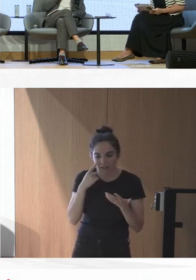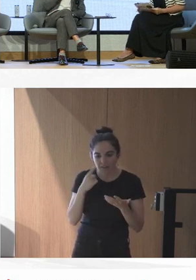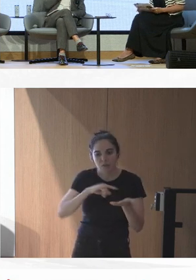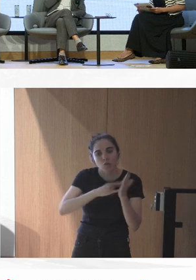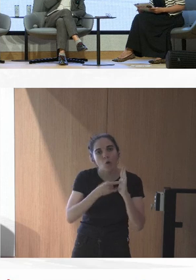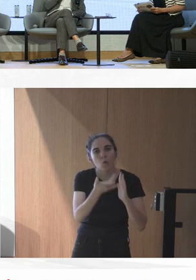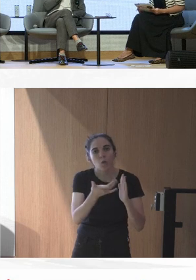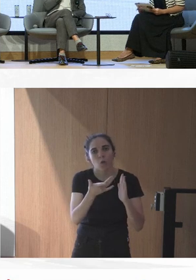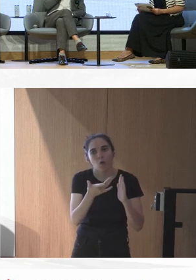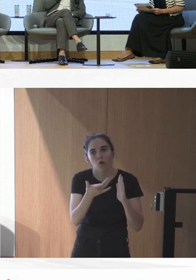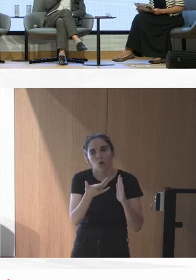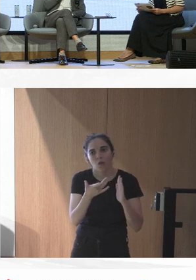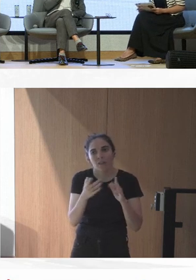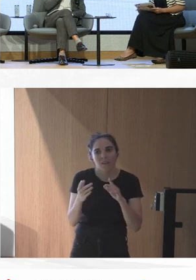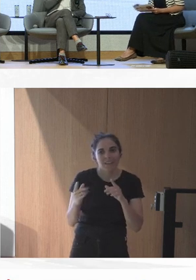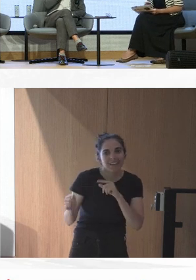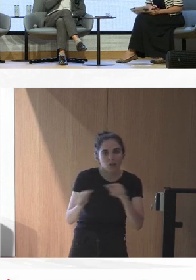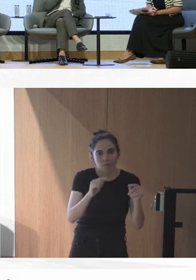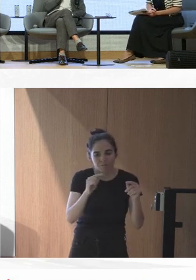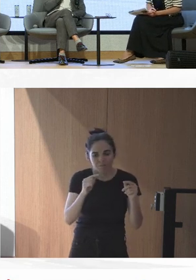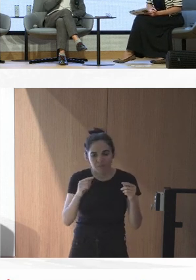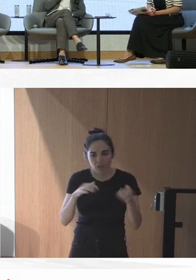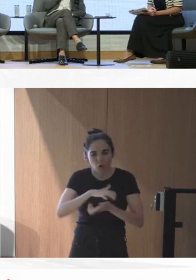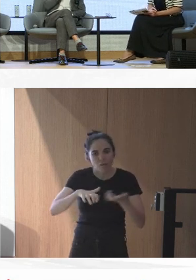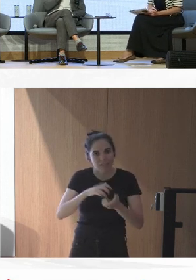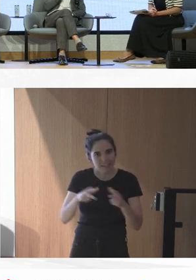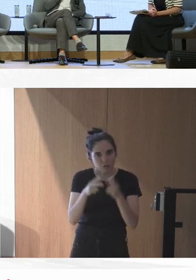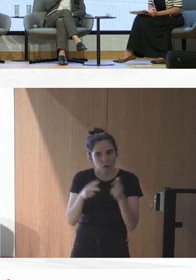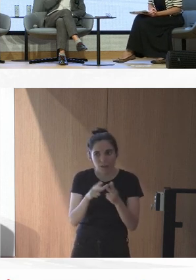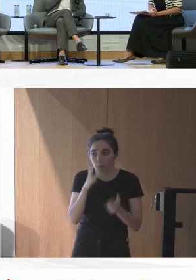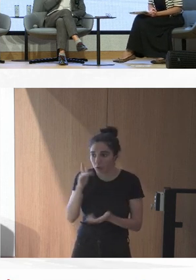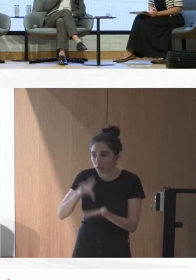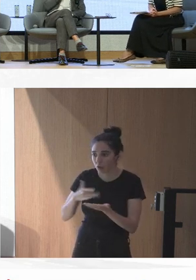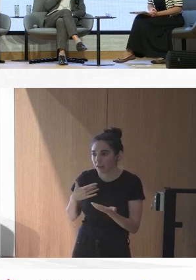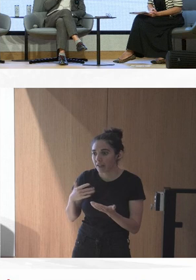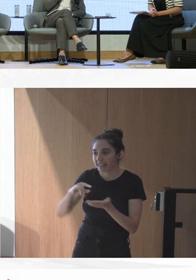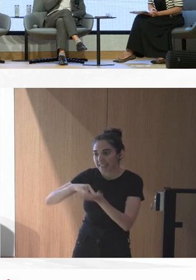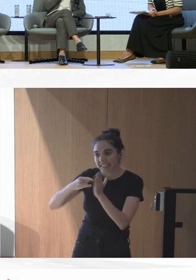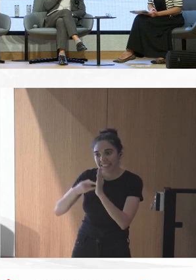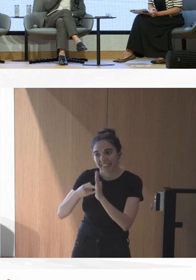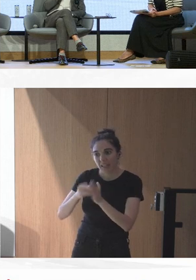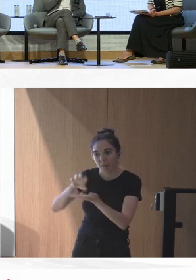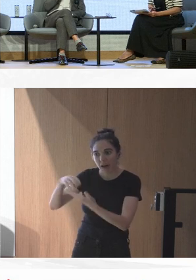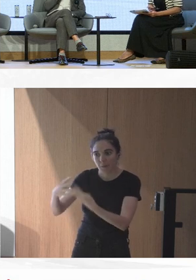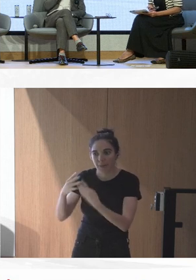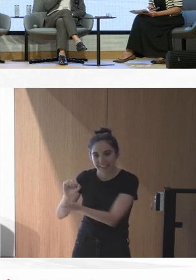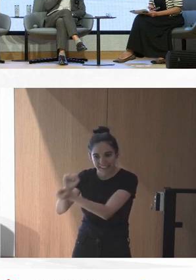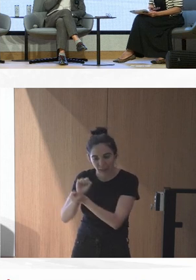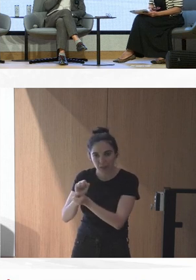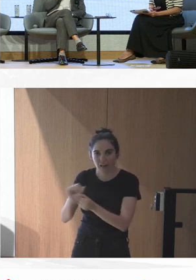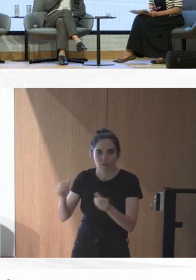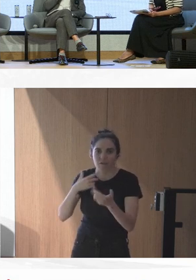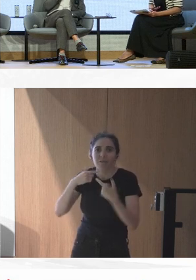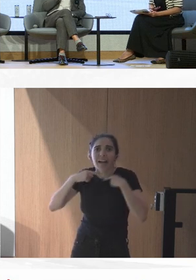de conflictos sociales, reconociendo el fracaso realmente del sistema penitenciario como un dispositivo que promueve y fomenta